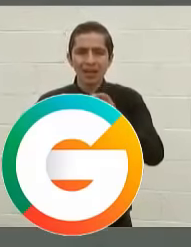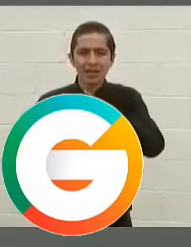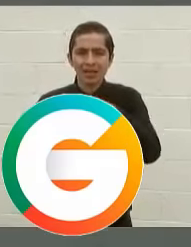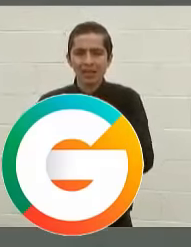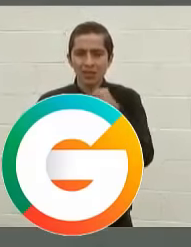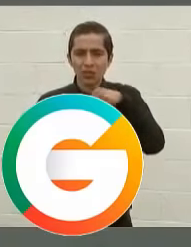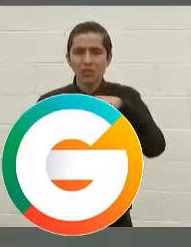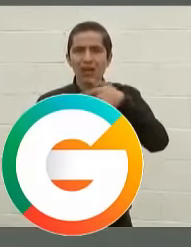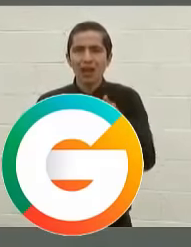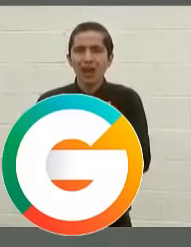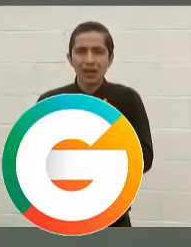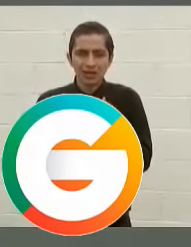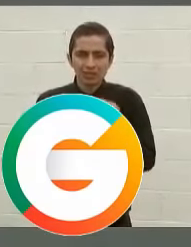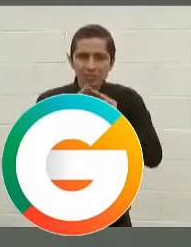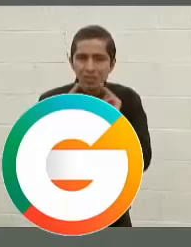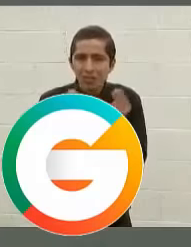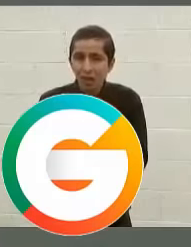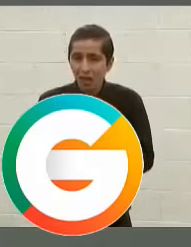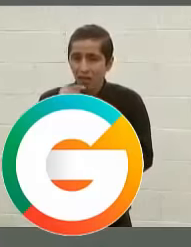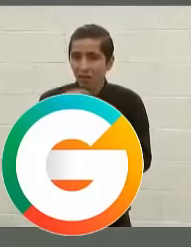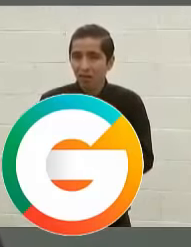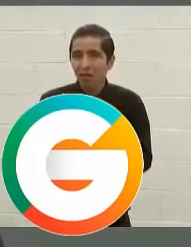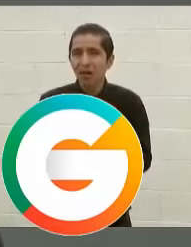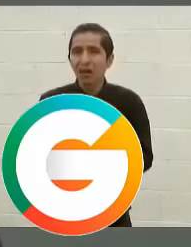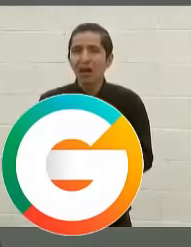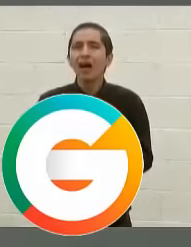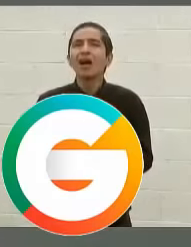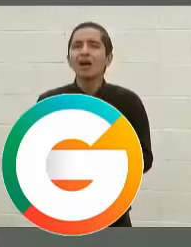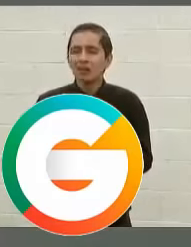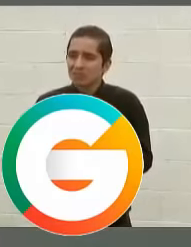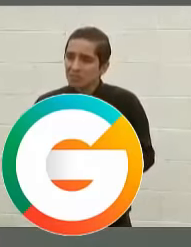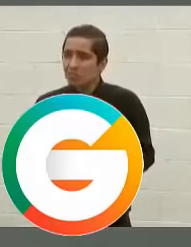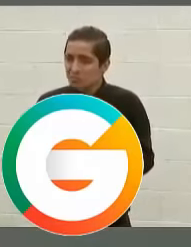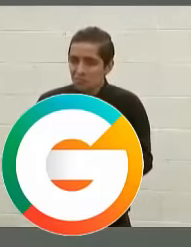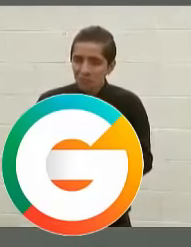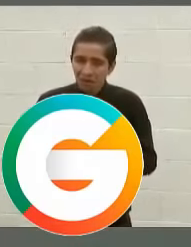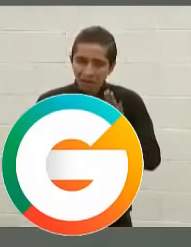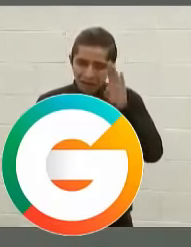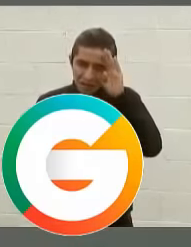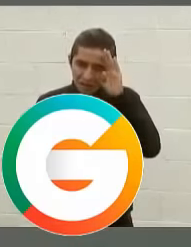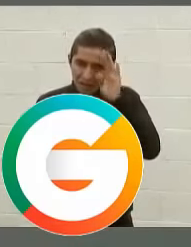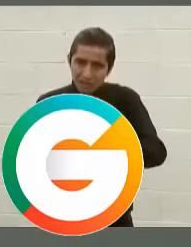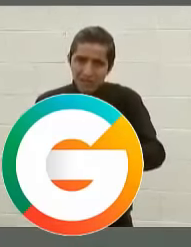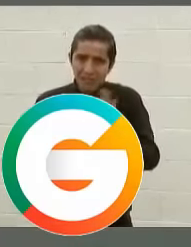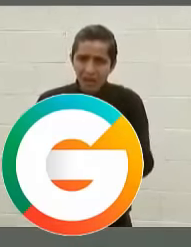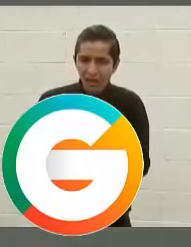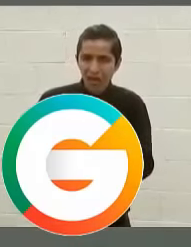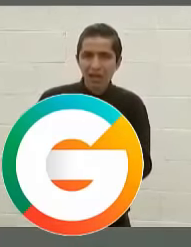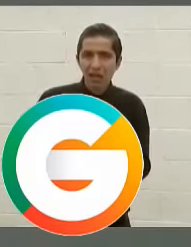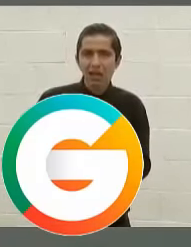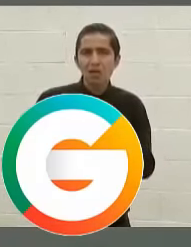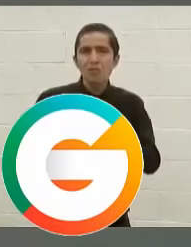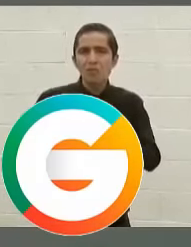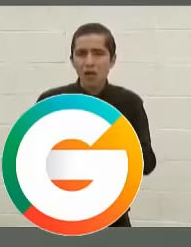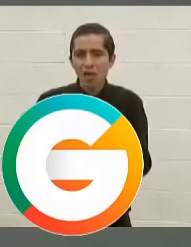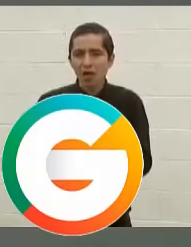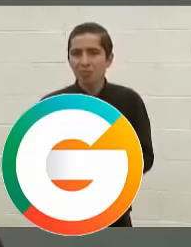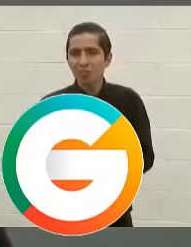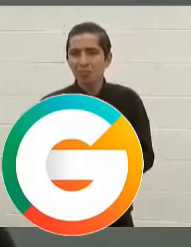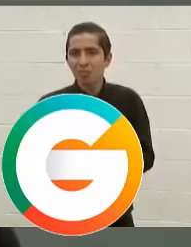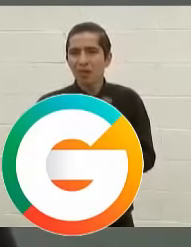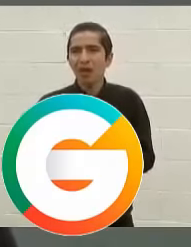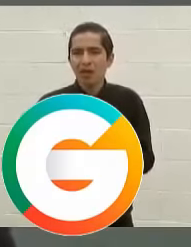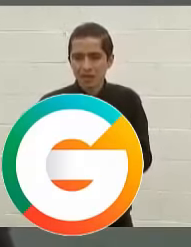Nueva Generación que aparece nuevamente como hipótesis preliminar. Las